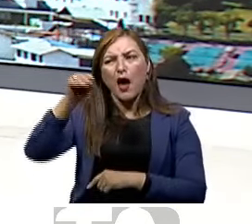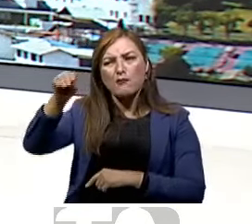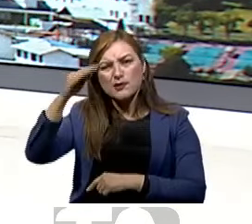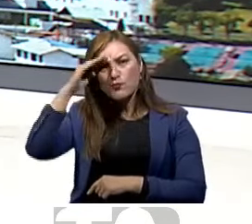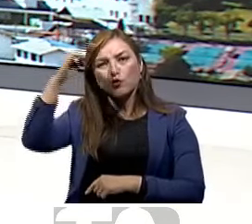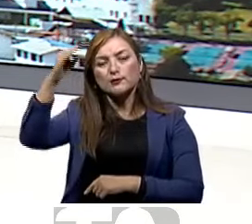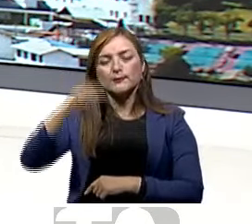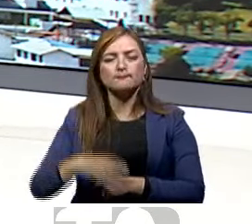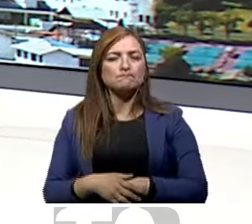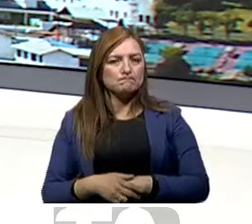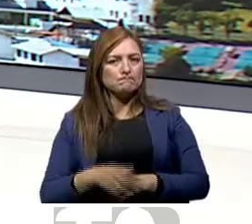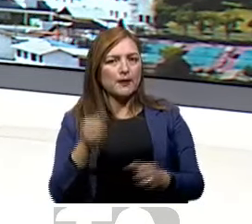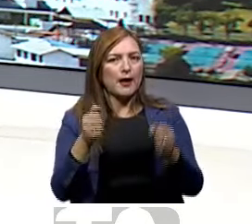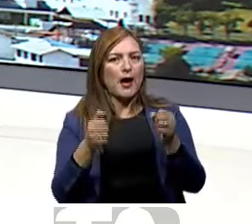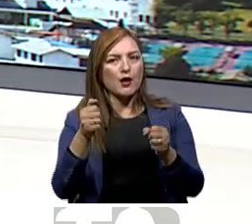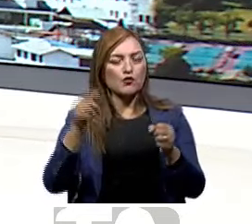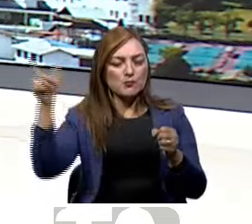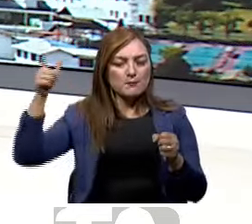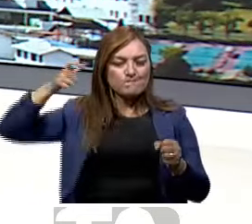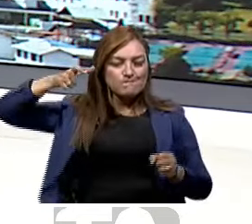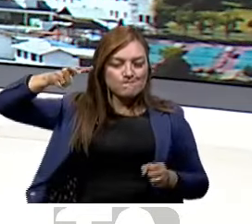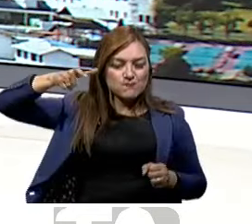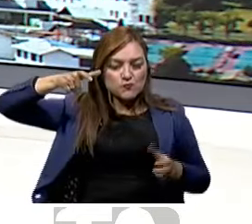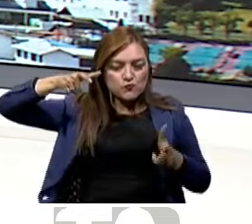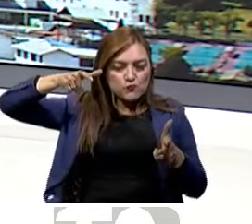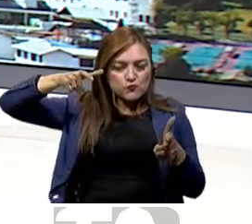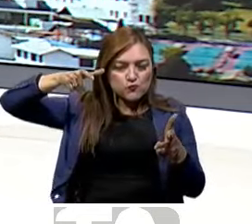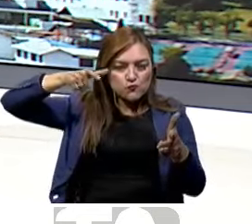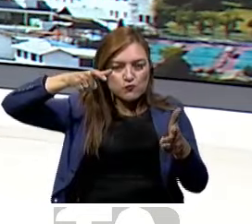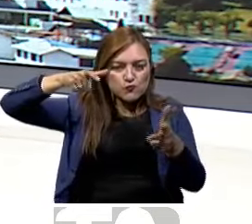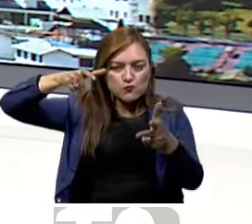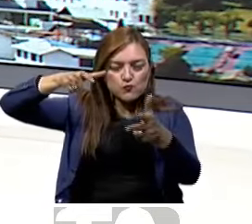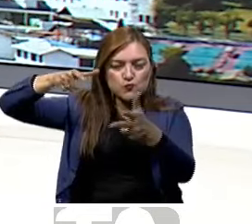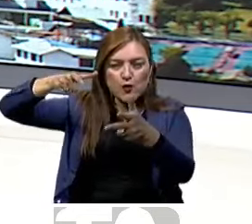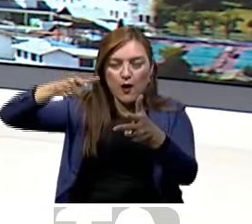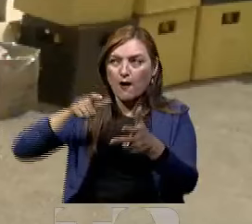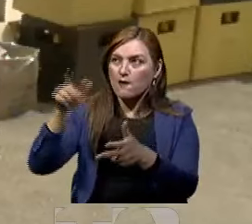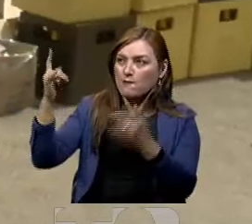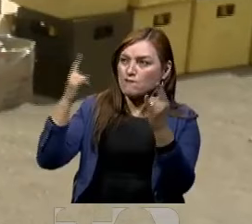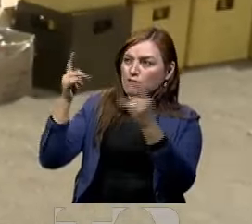robaban. Alberto Luna tiene los detalles de esta acción policial ejecutada en el sur de Quito.